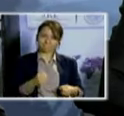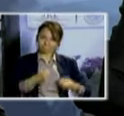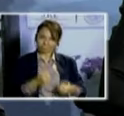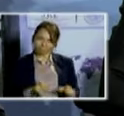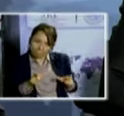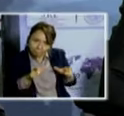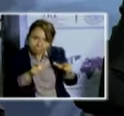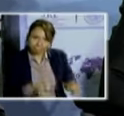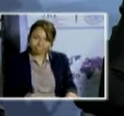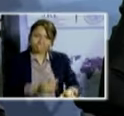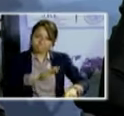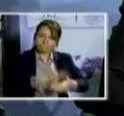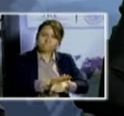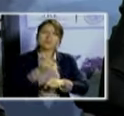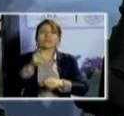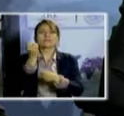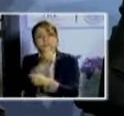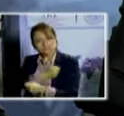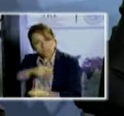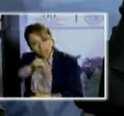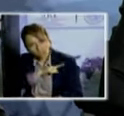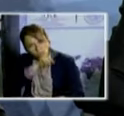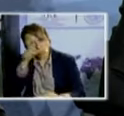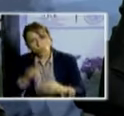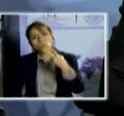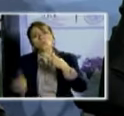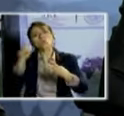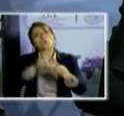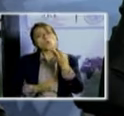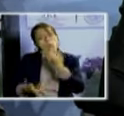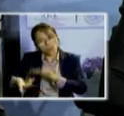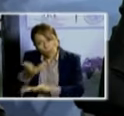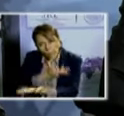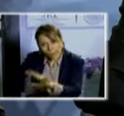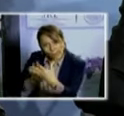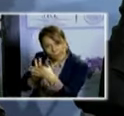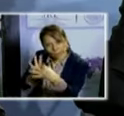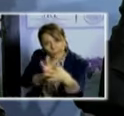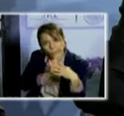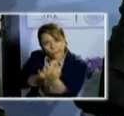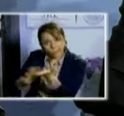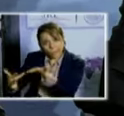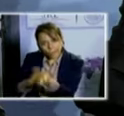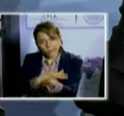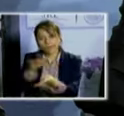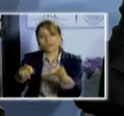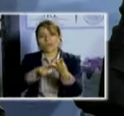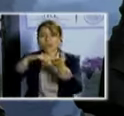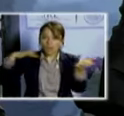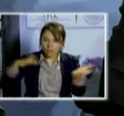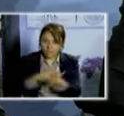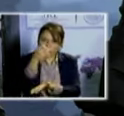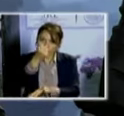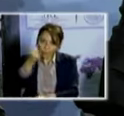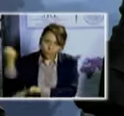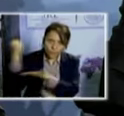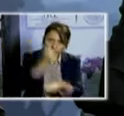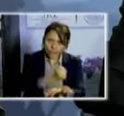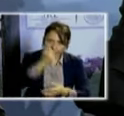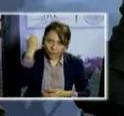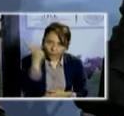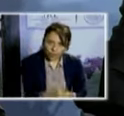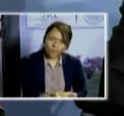salud, aspectos de cooperación, aspectos de financiamiento, que incluso puedan ir perfilando en los temas